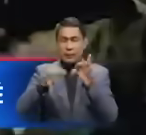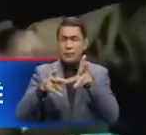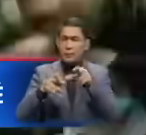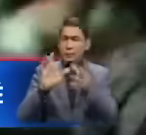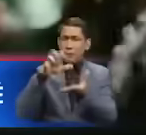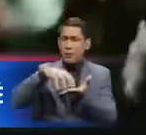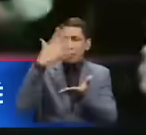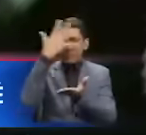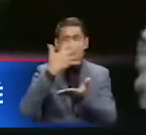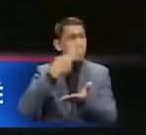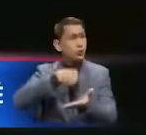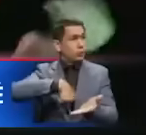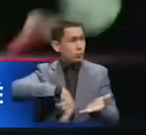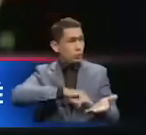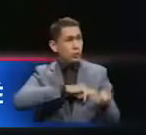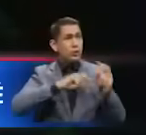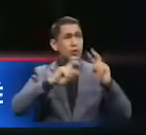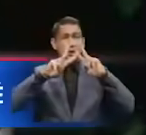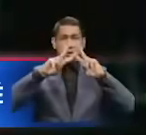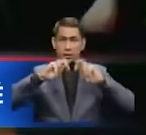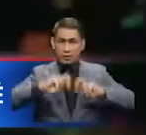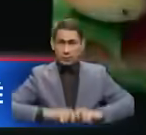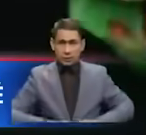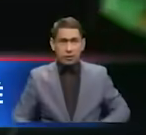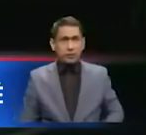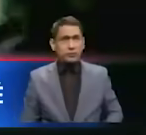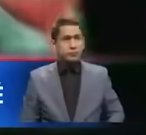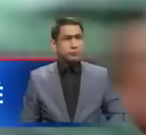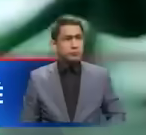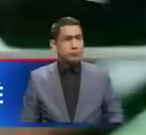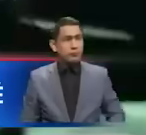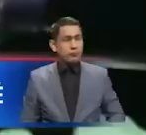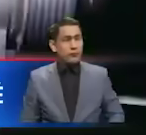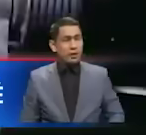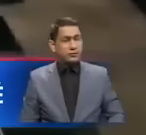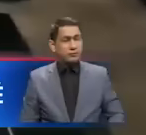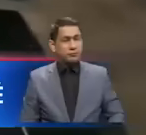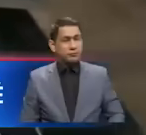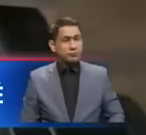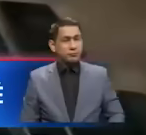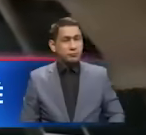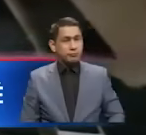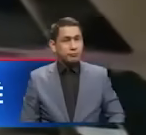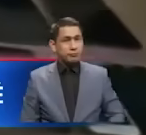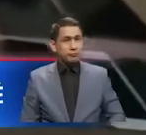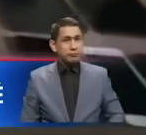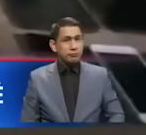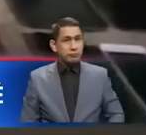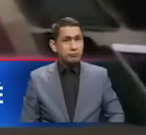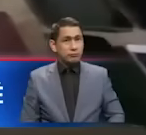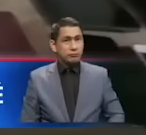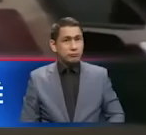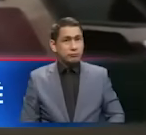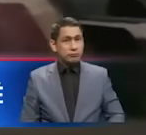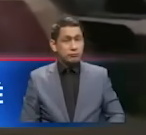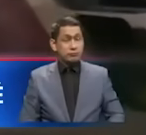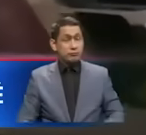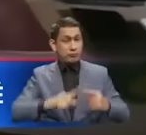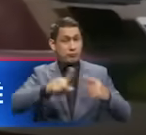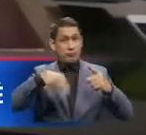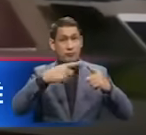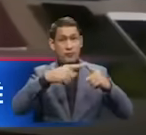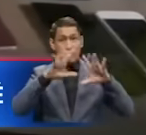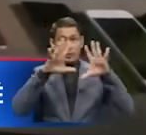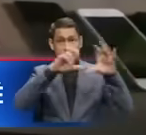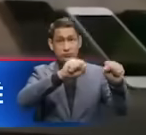estamos nosotros o hemos tenido todos estos resultados para que esté tranquila la provincia. Durante la detención, los individuos